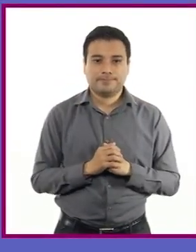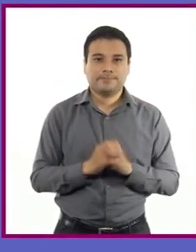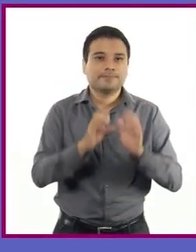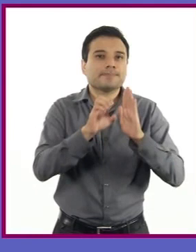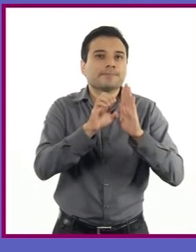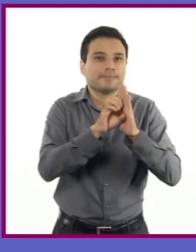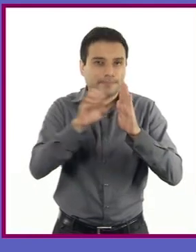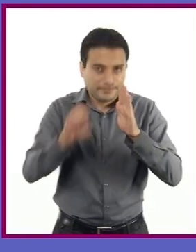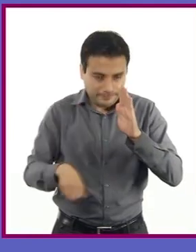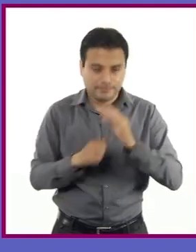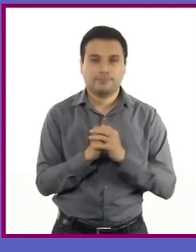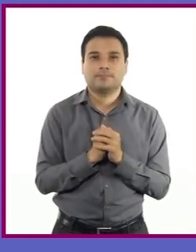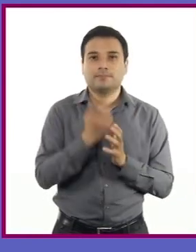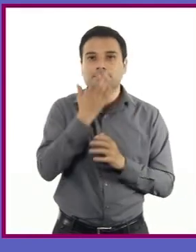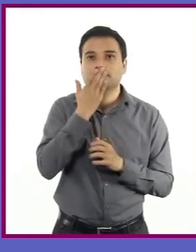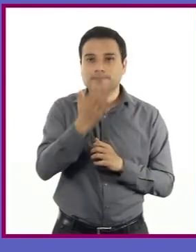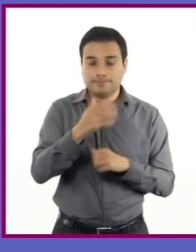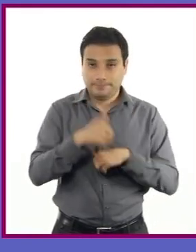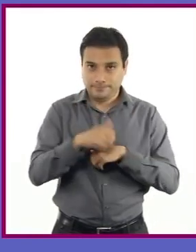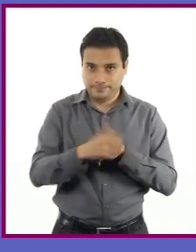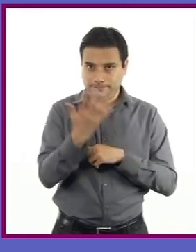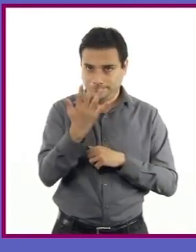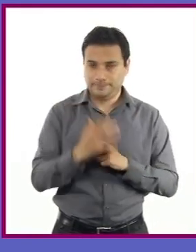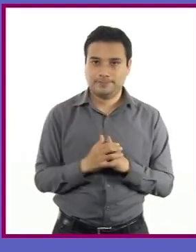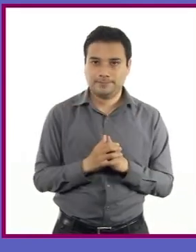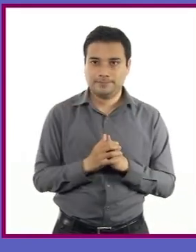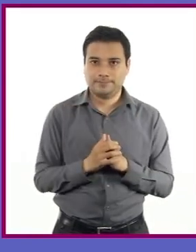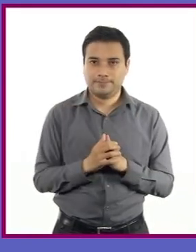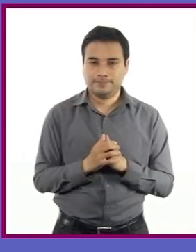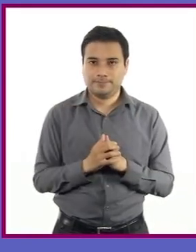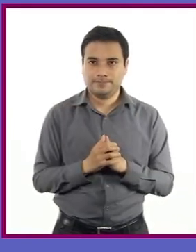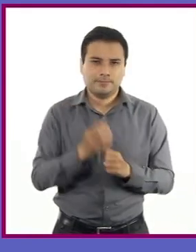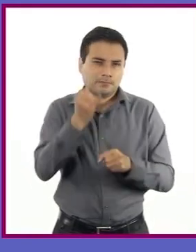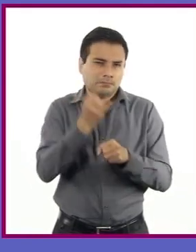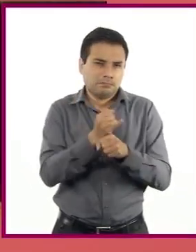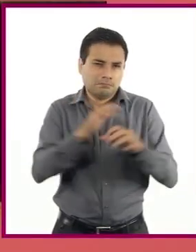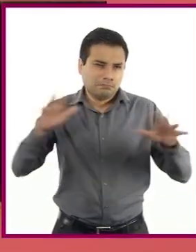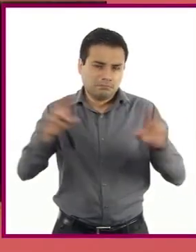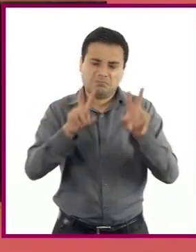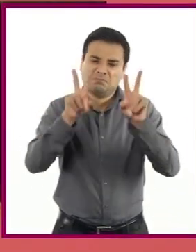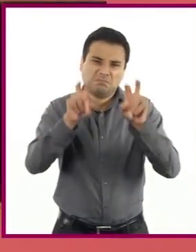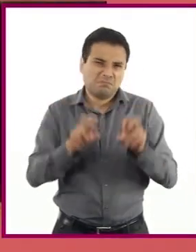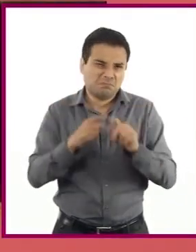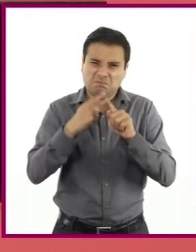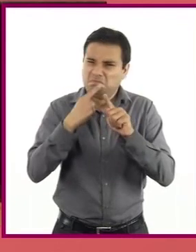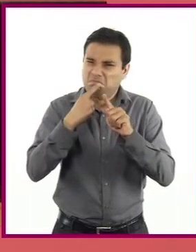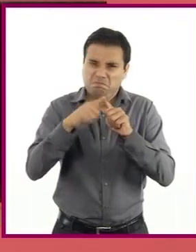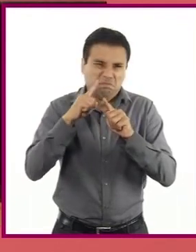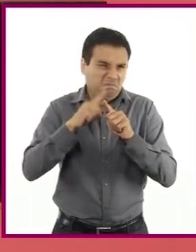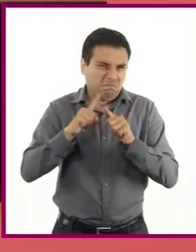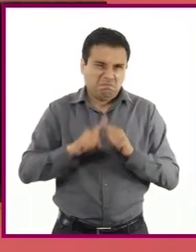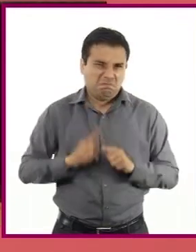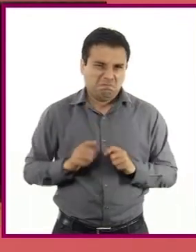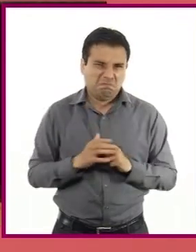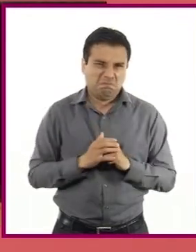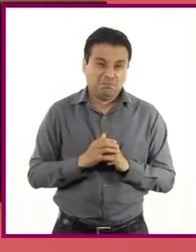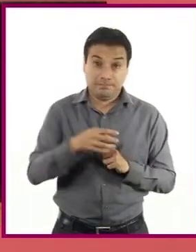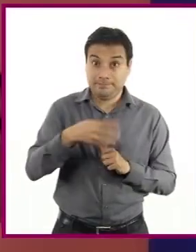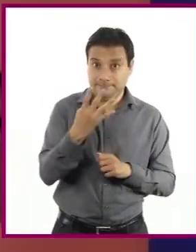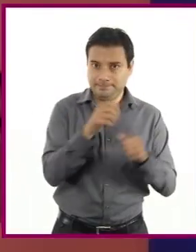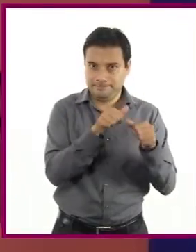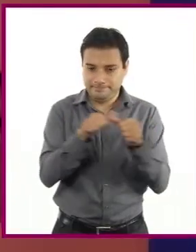Ejemplo. Bien. 5. Comprenden información sobre disciplinas o áreas del conocimiento específicas, 14